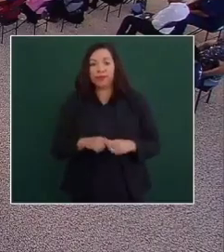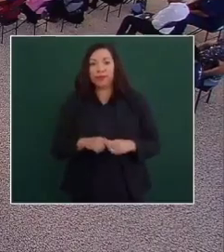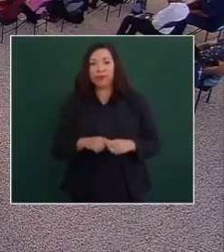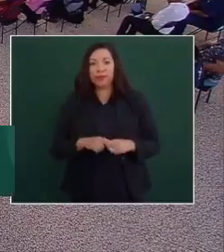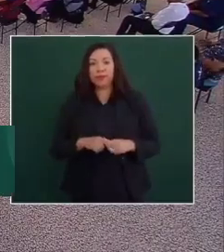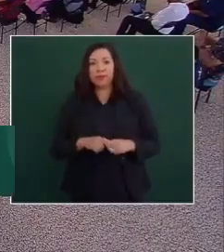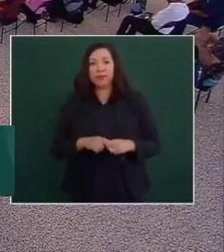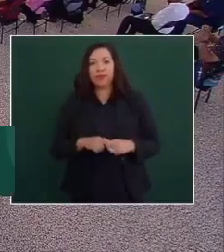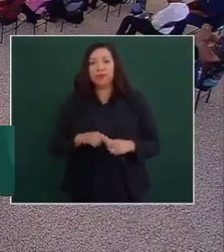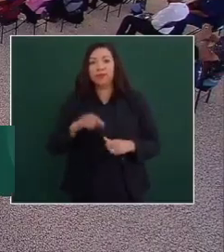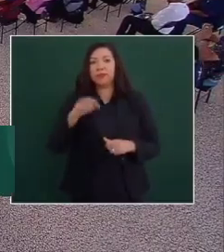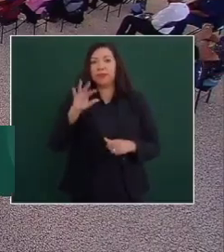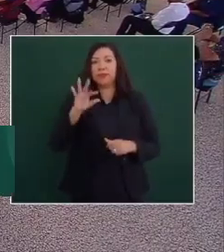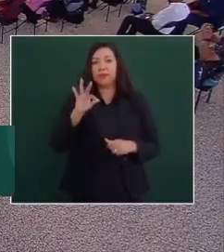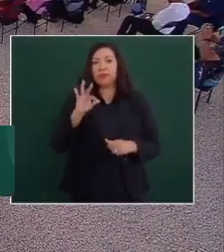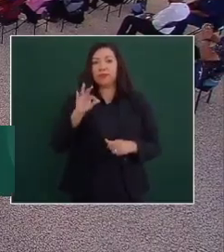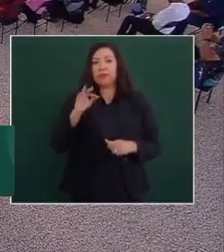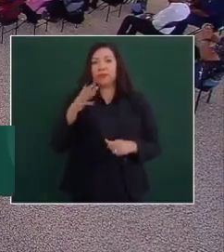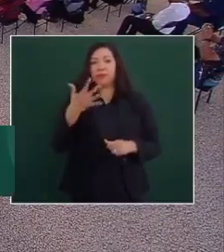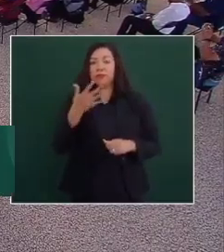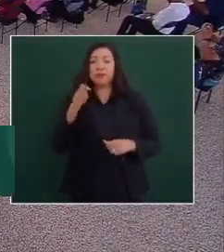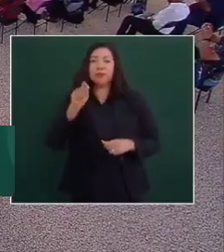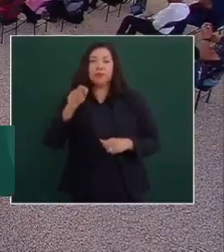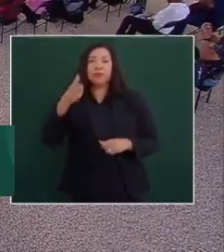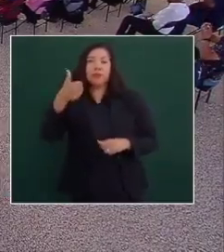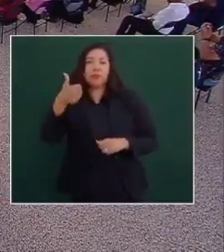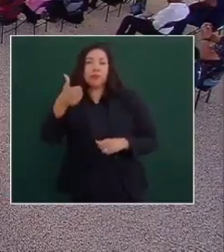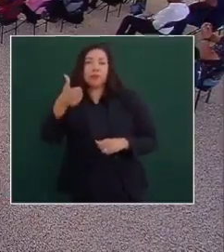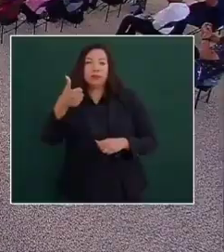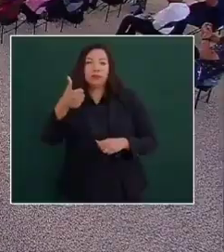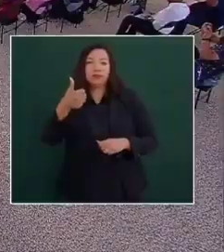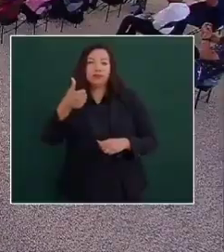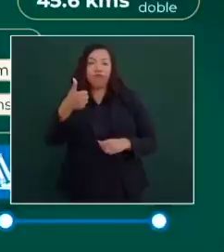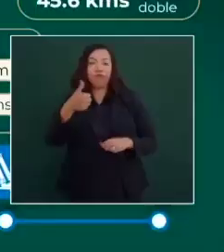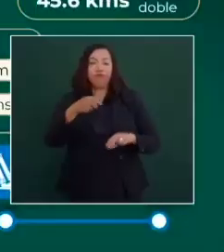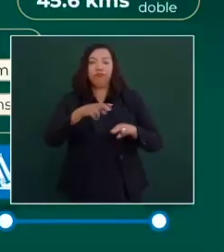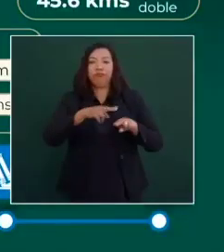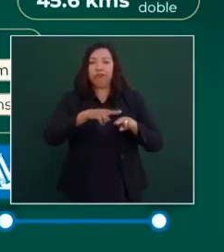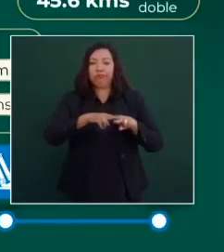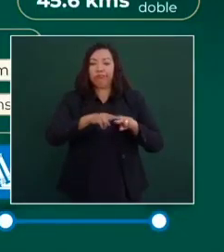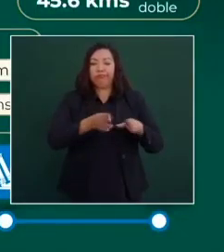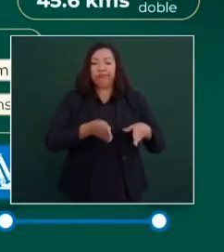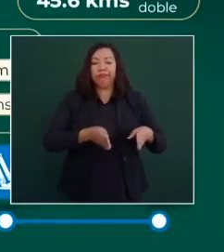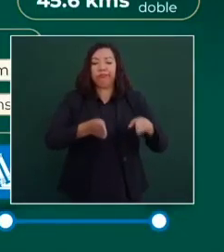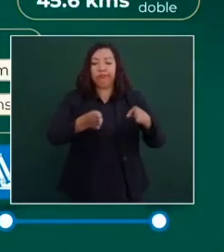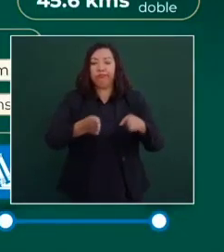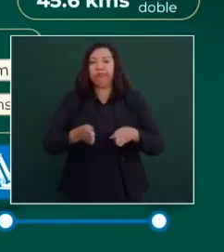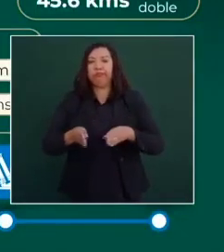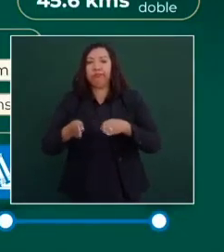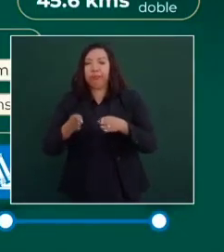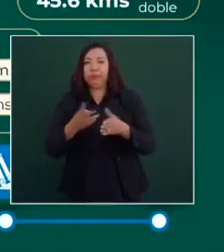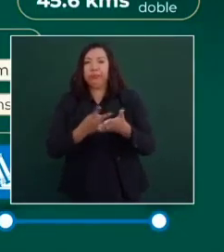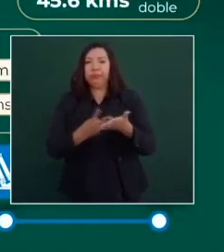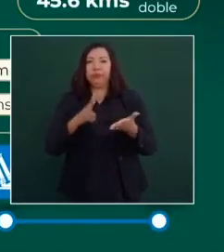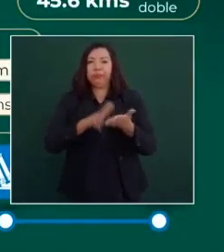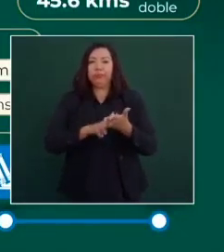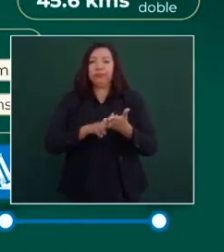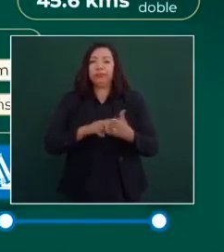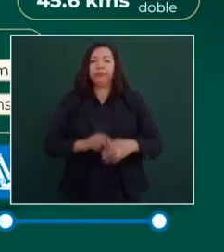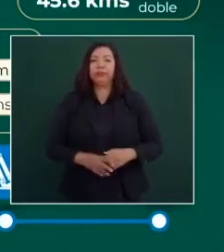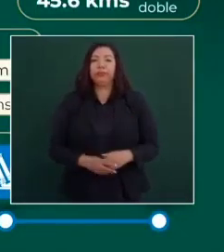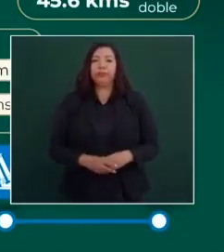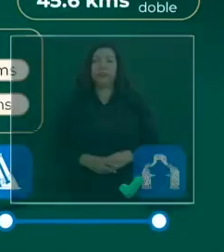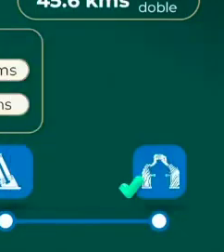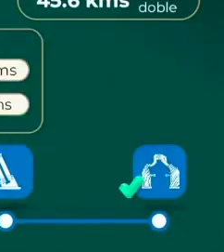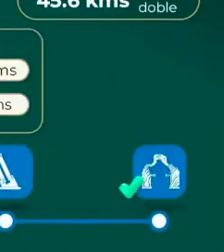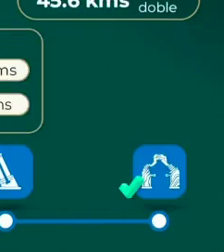precisamente 45.6 kilómetros de vía doble electrificada, como señaló el señor presidente de la República, a cargo de la